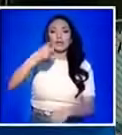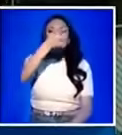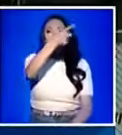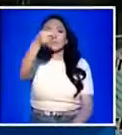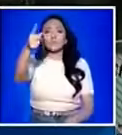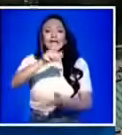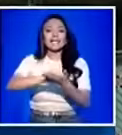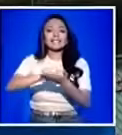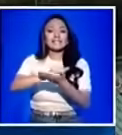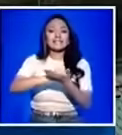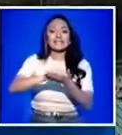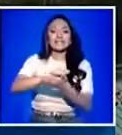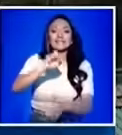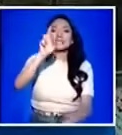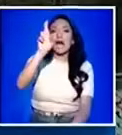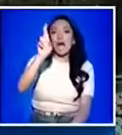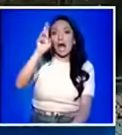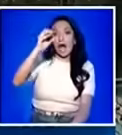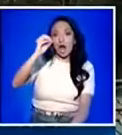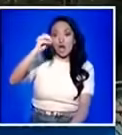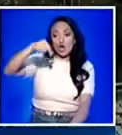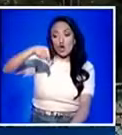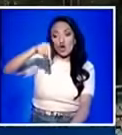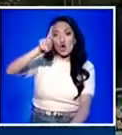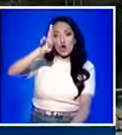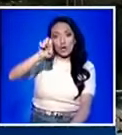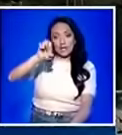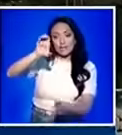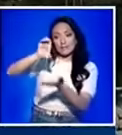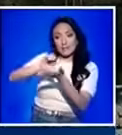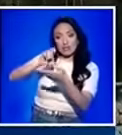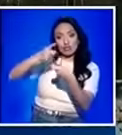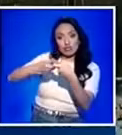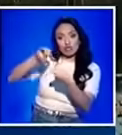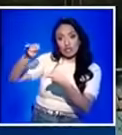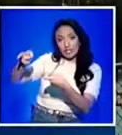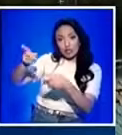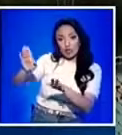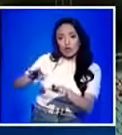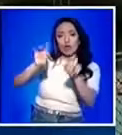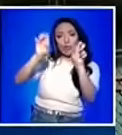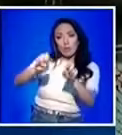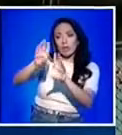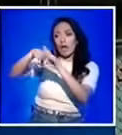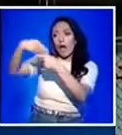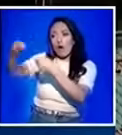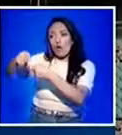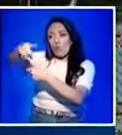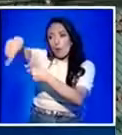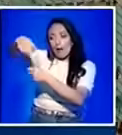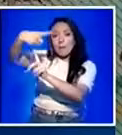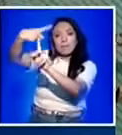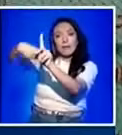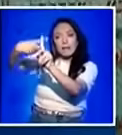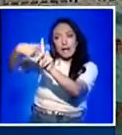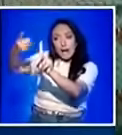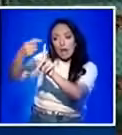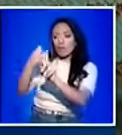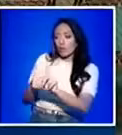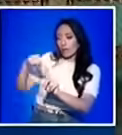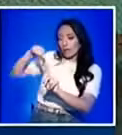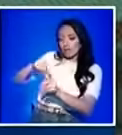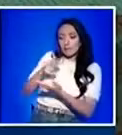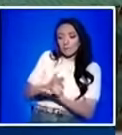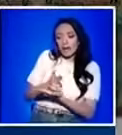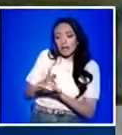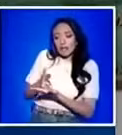Liga Barrial de San Roque. Hay el espacio amplio de lo que significa el parqueadero. Afuera está el mercado, ahí está el movimiento económico.